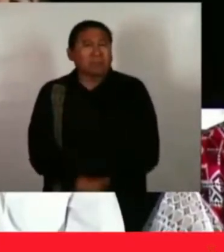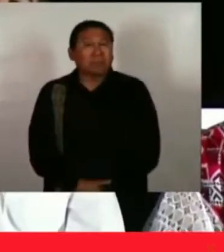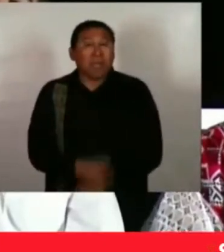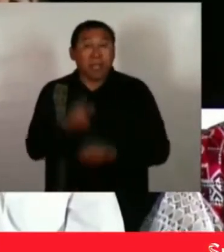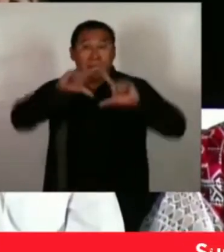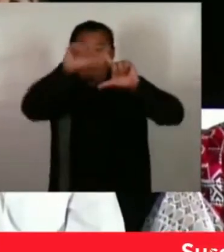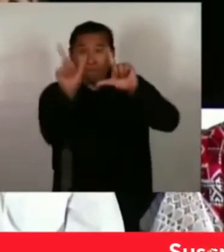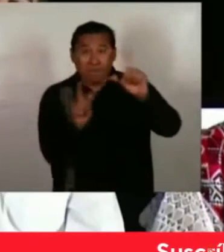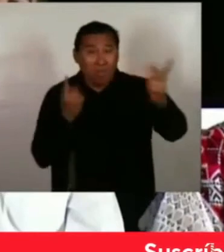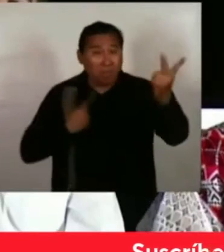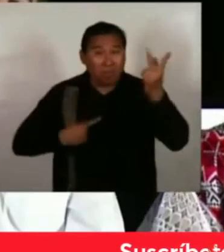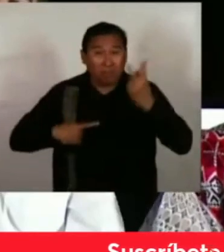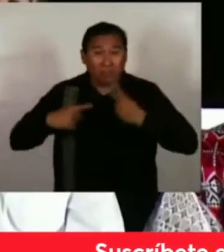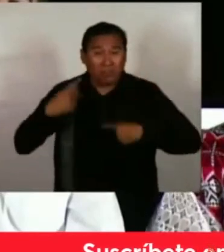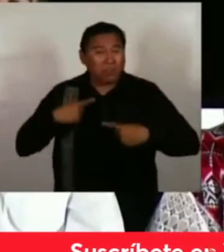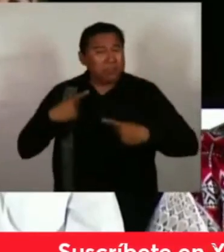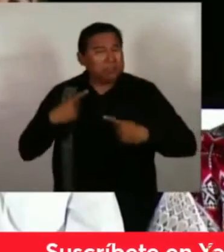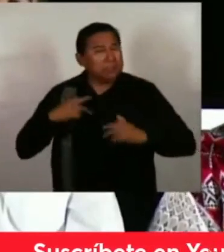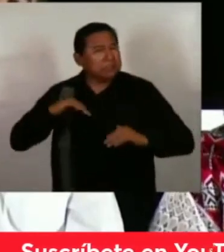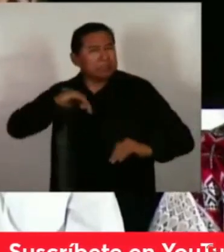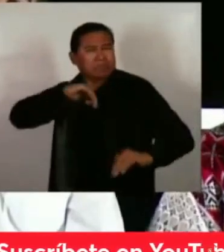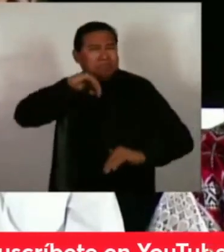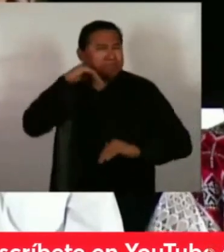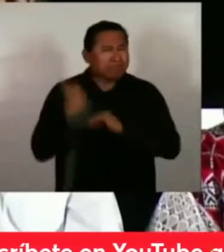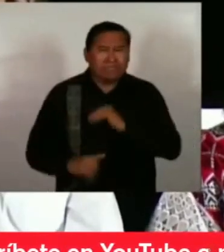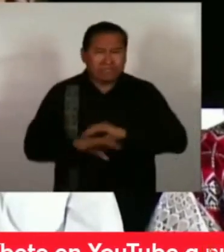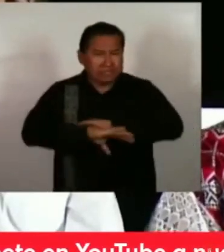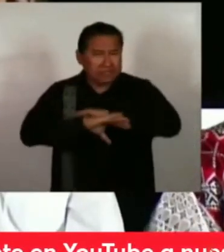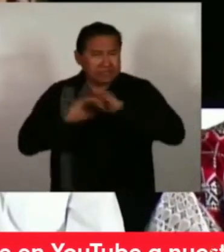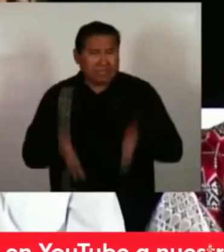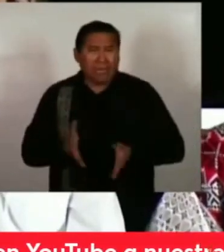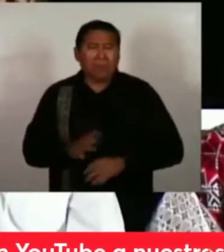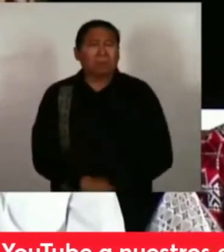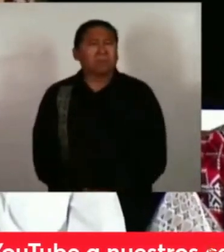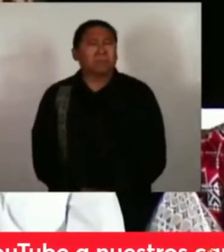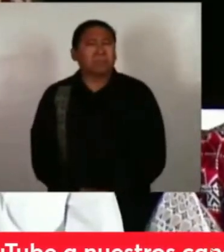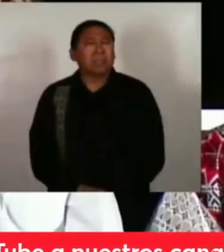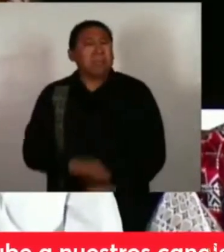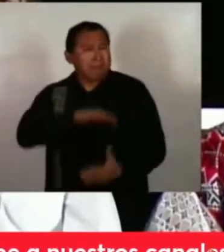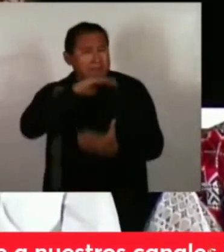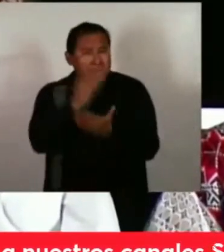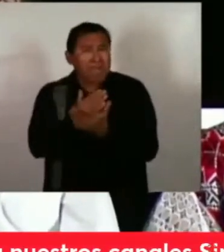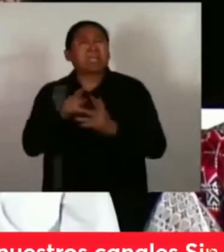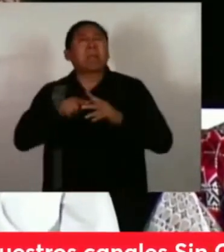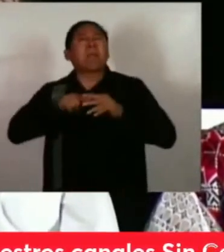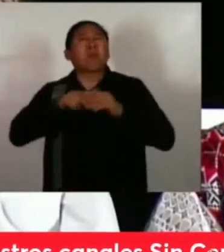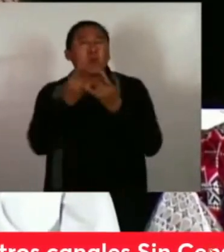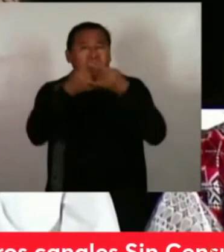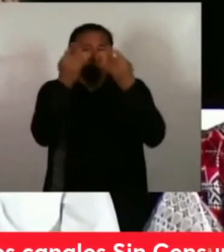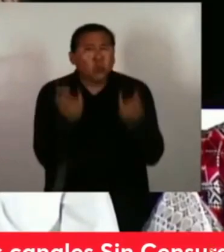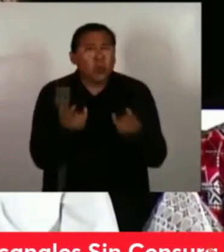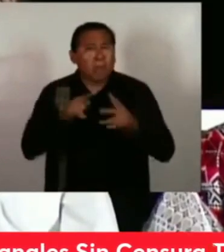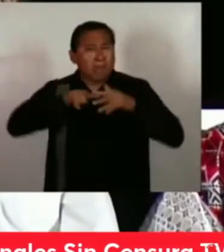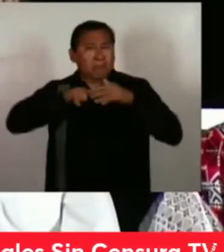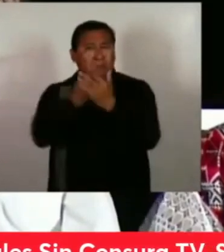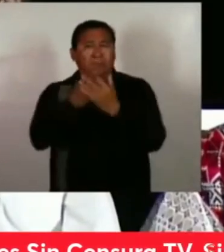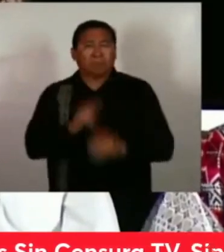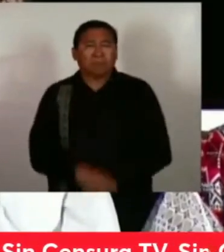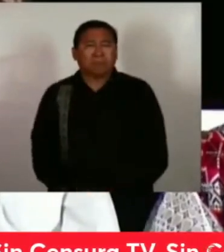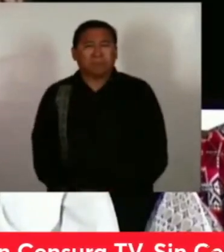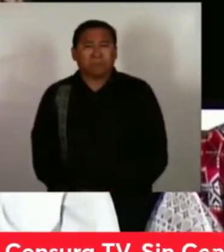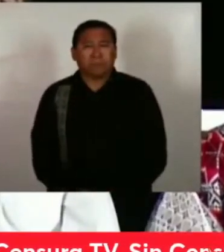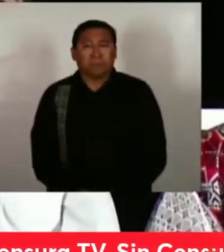de México dijo basta de lo de antes e iniciamos una nueva historia.